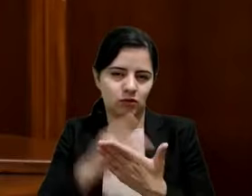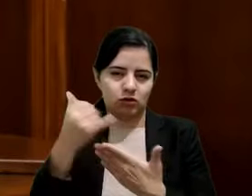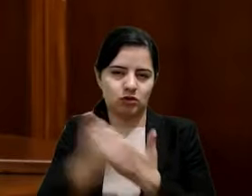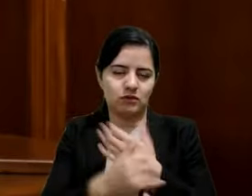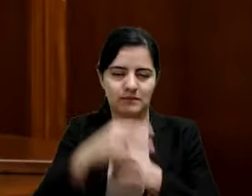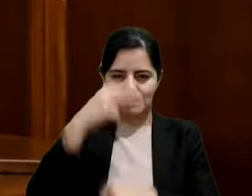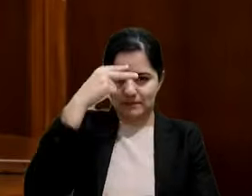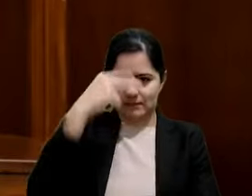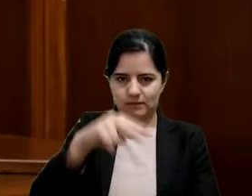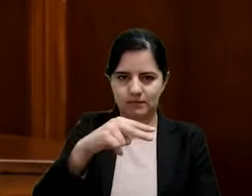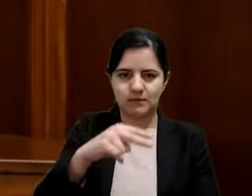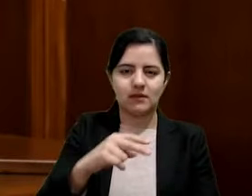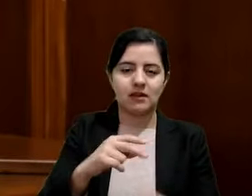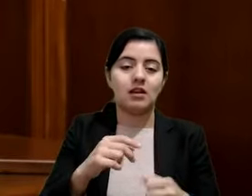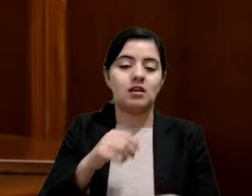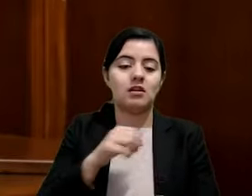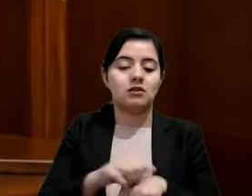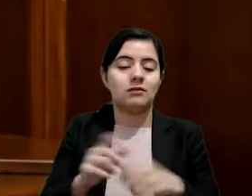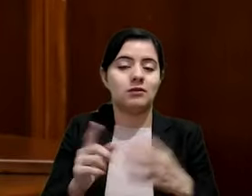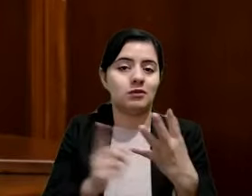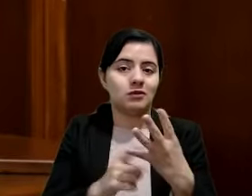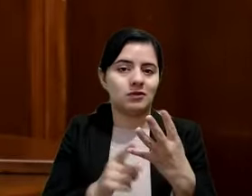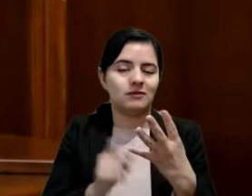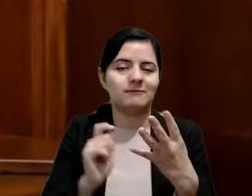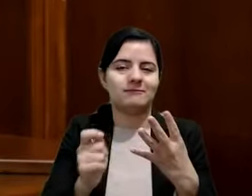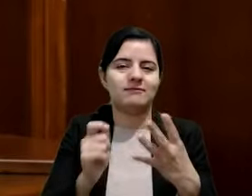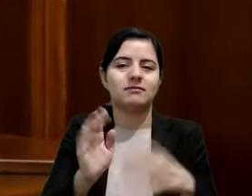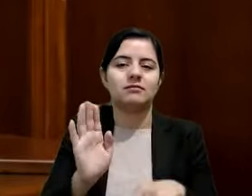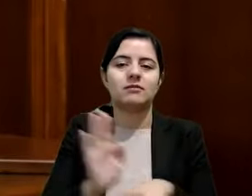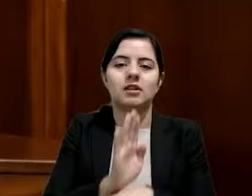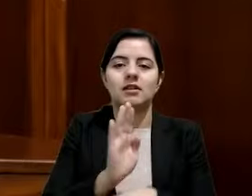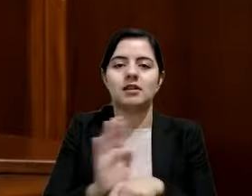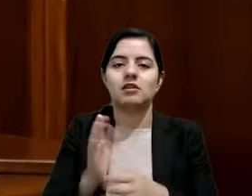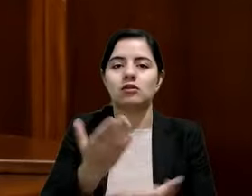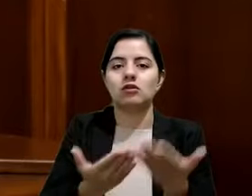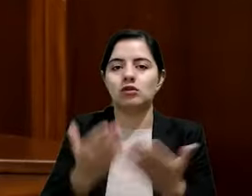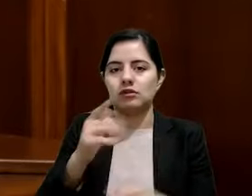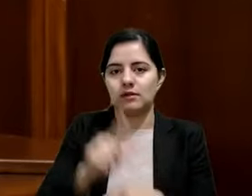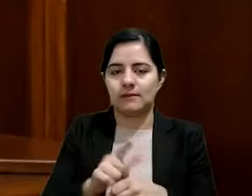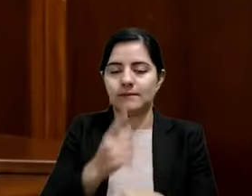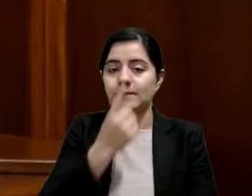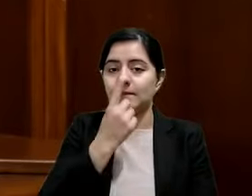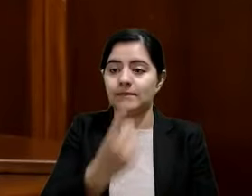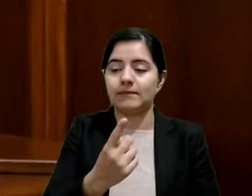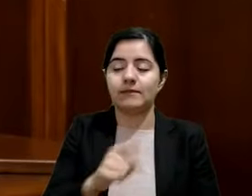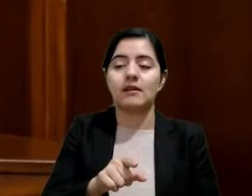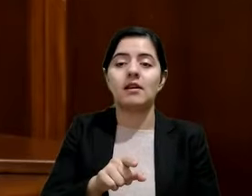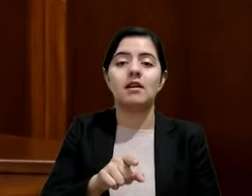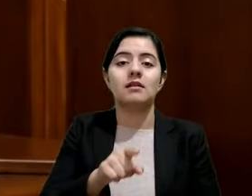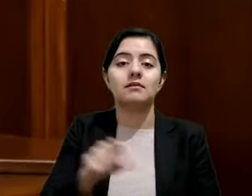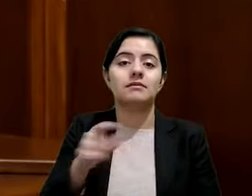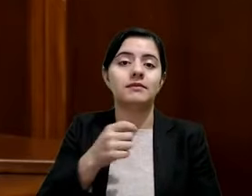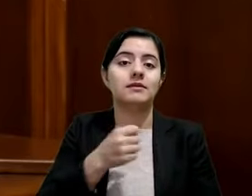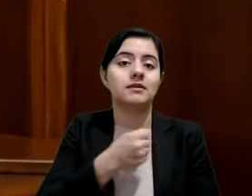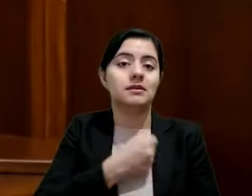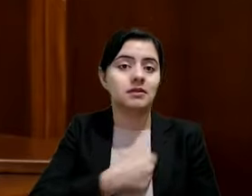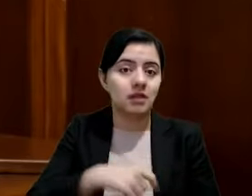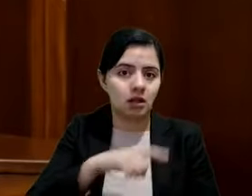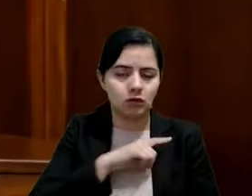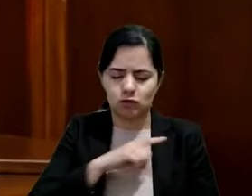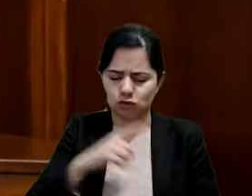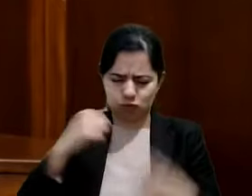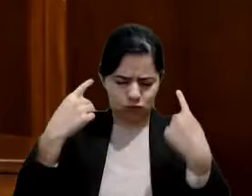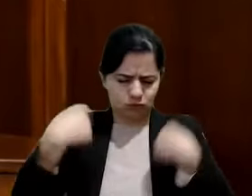eje número cuatro que es el bienestar social y establece claramente que el acceso a la salud integral es el derecho y